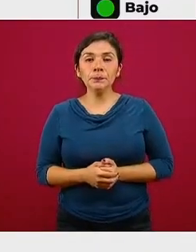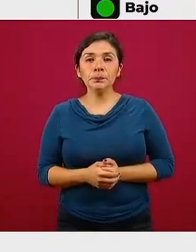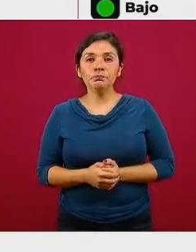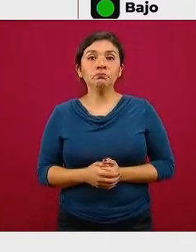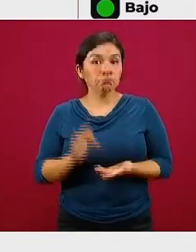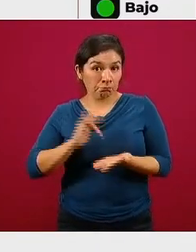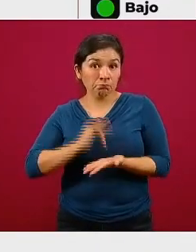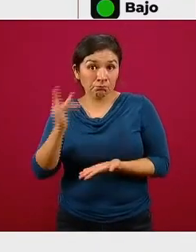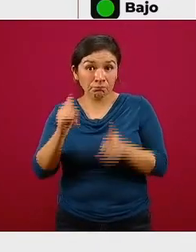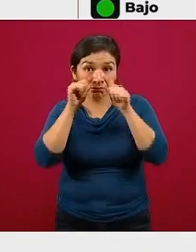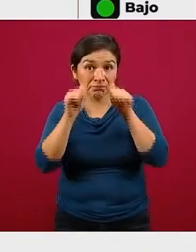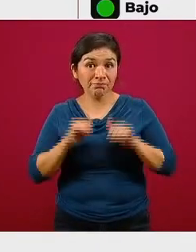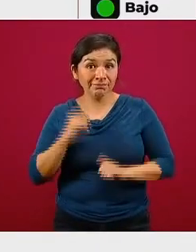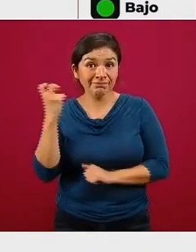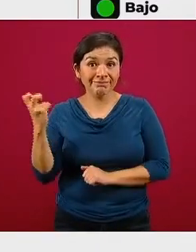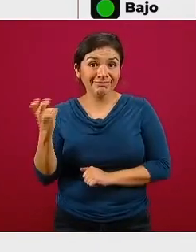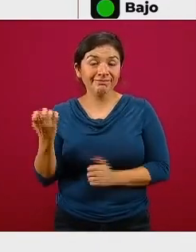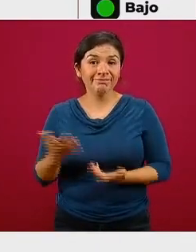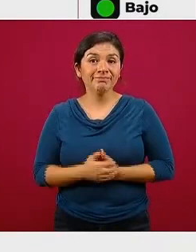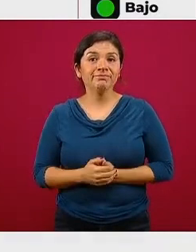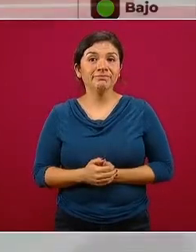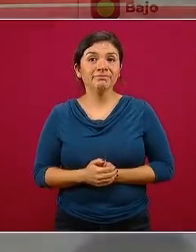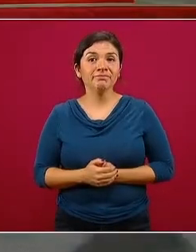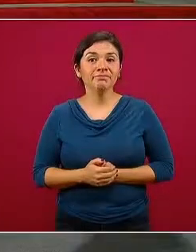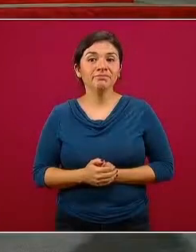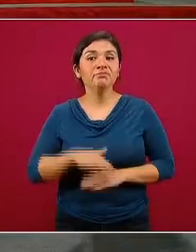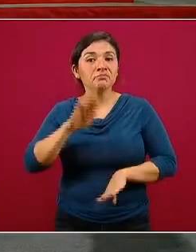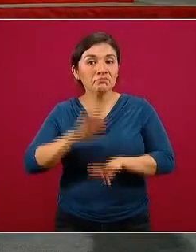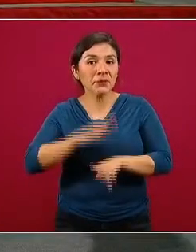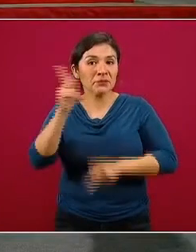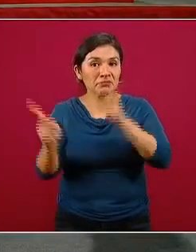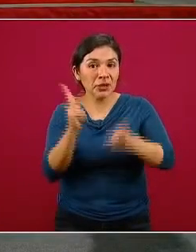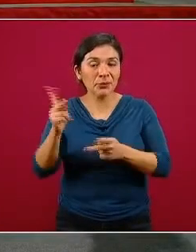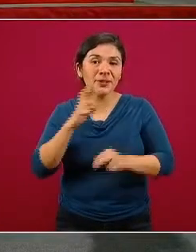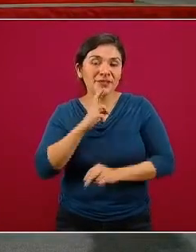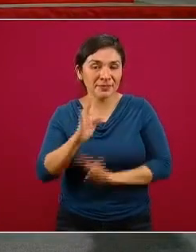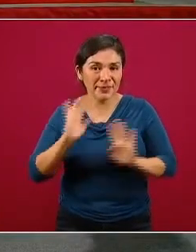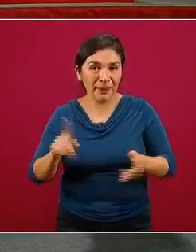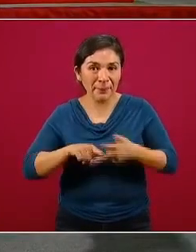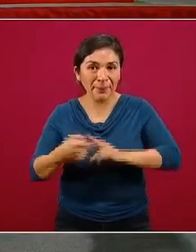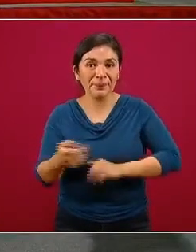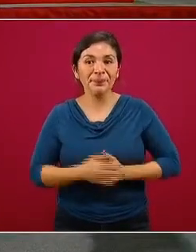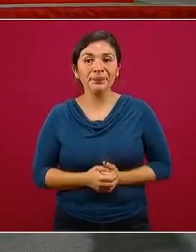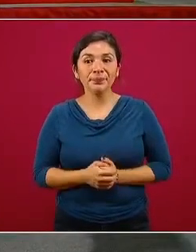Muchas gracias por su atención y pasamos a preguntas y respuestas. Gracias, doctor.